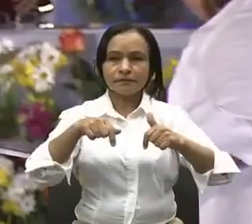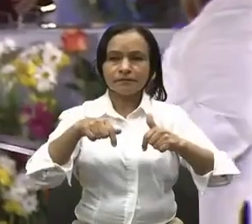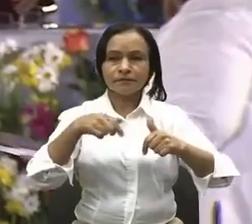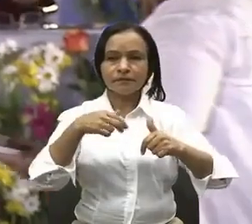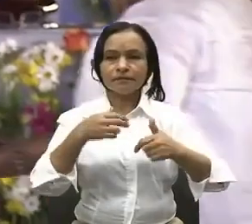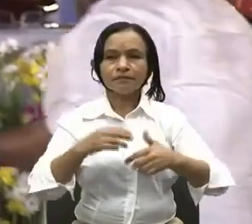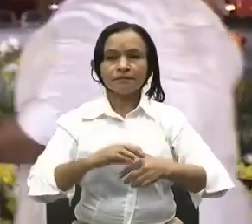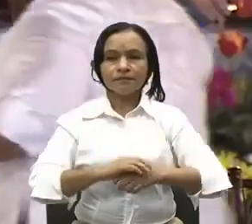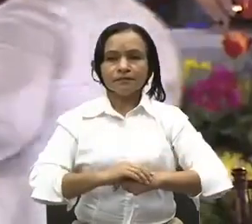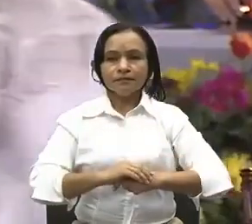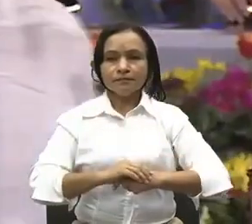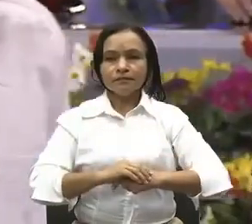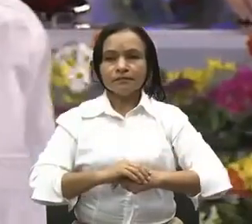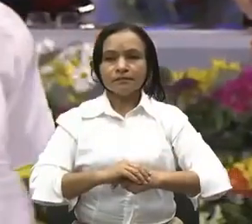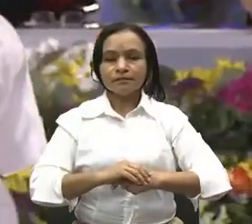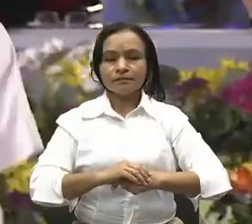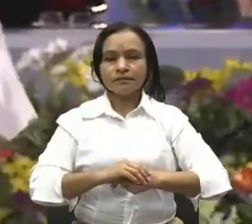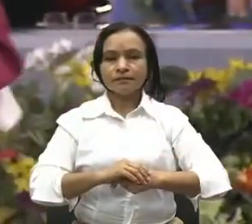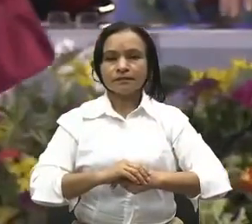porque aquí